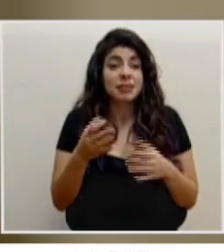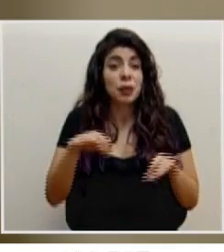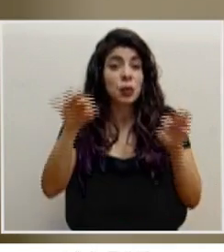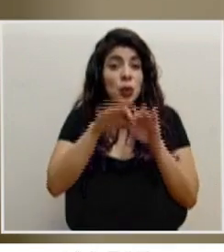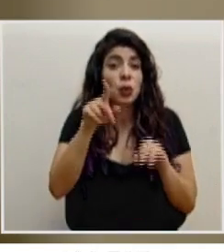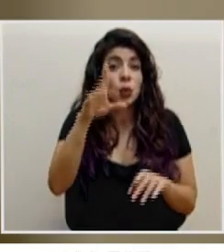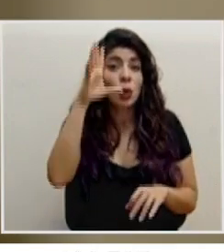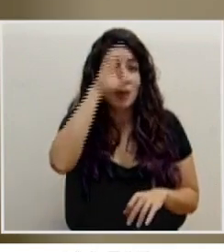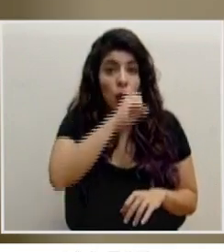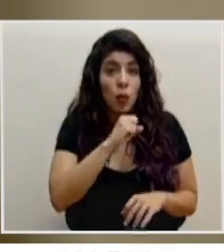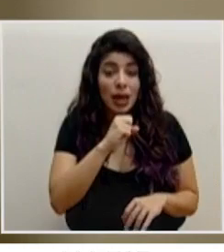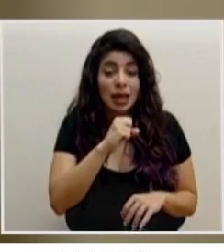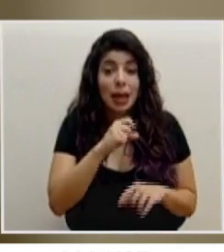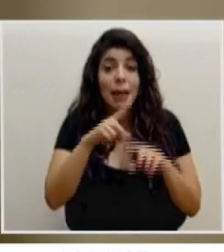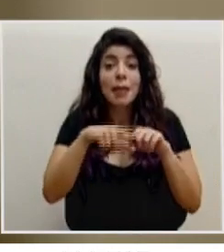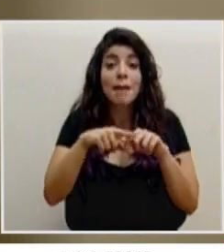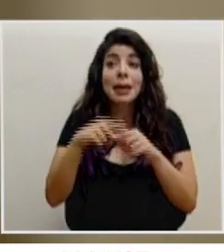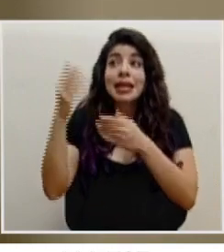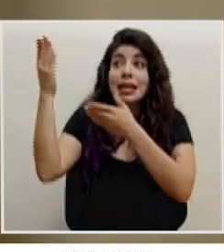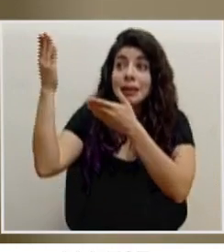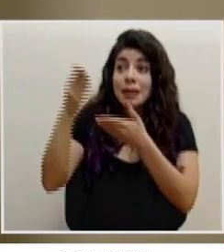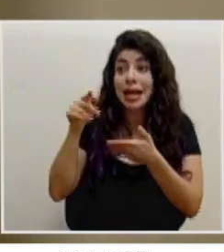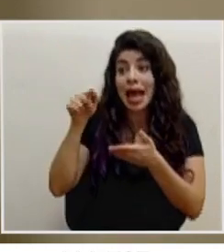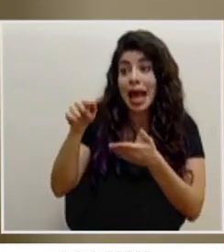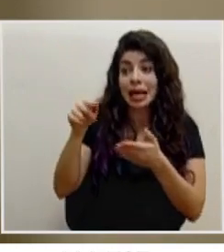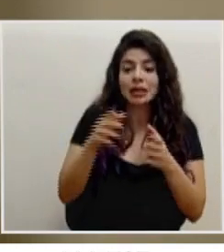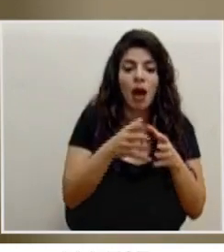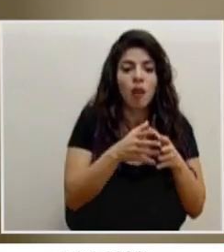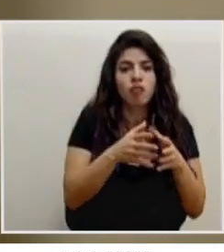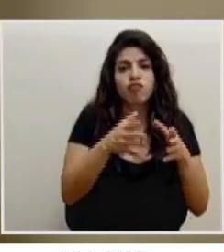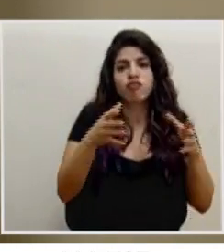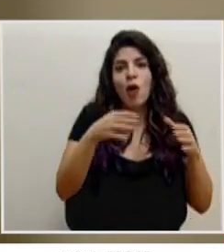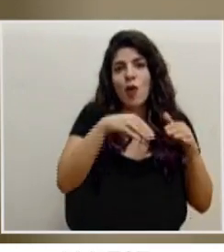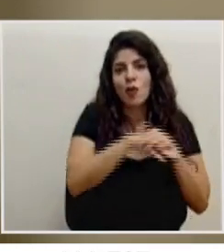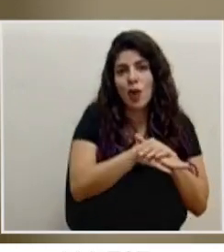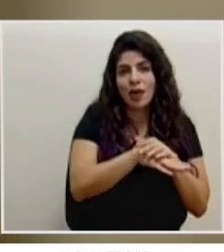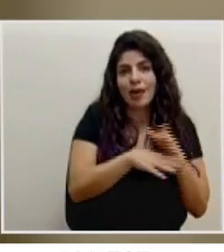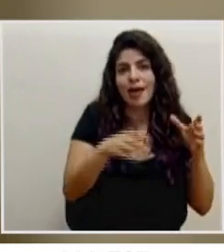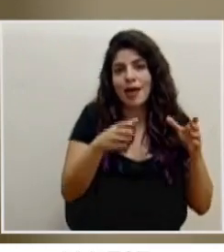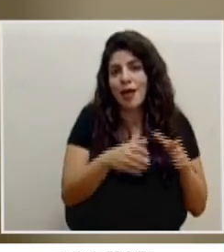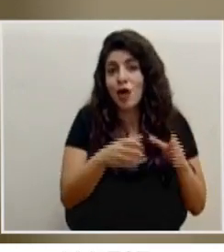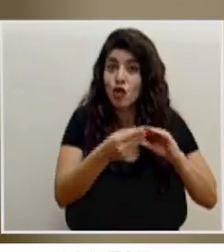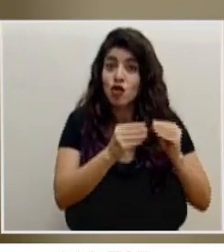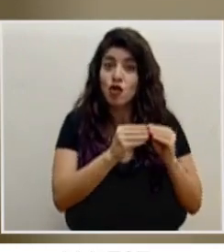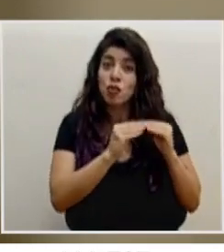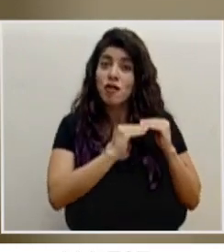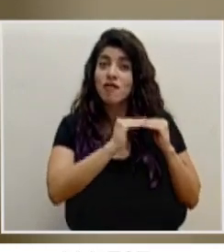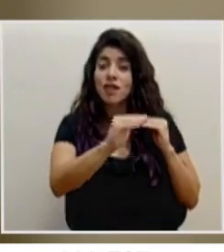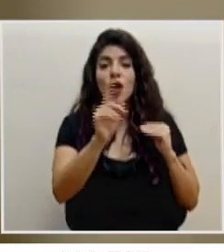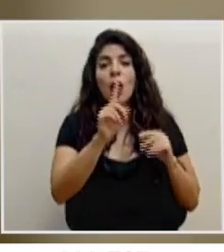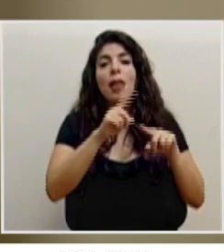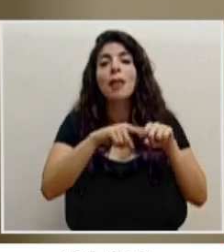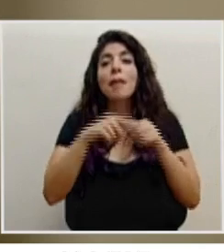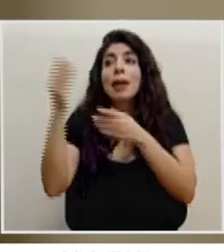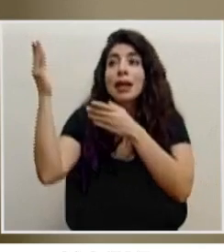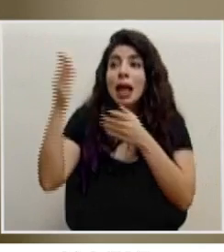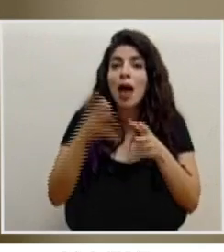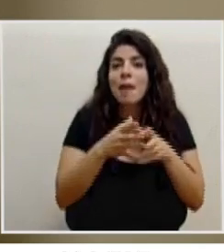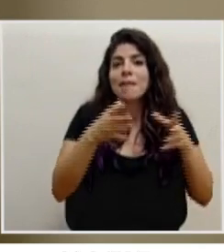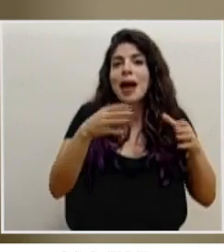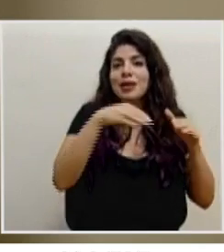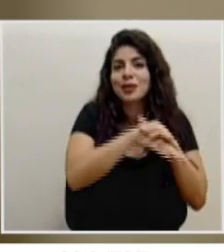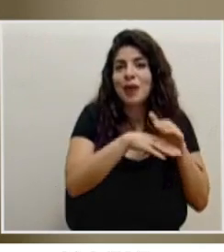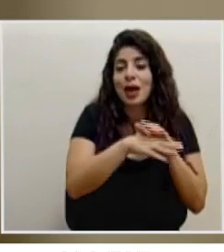contemplado esta parte, que de acuerdo a lo que se recibe, cambia el stock, ¿verdad? No es una cifra fija, sino que depende de la recepción que vayamos